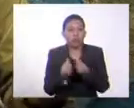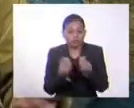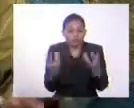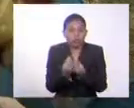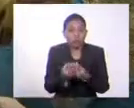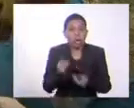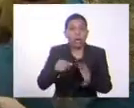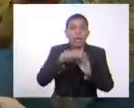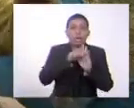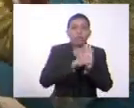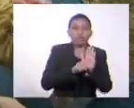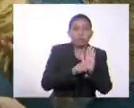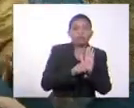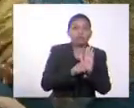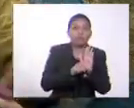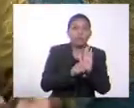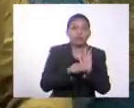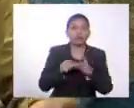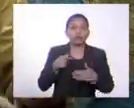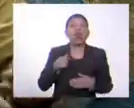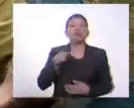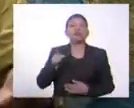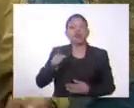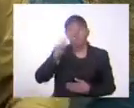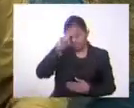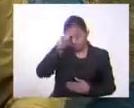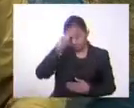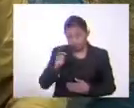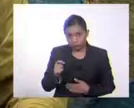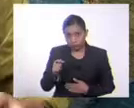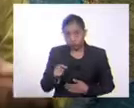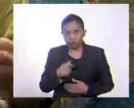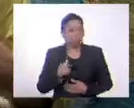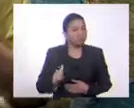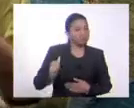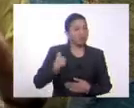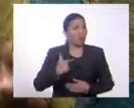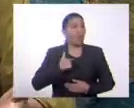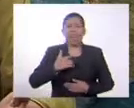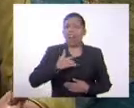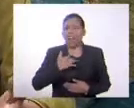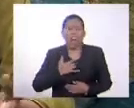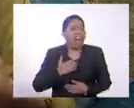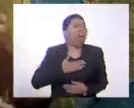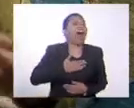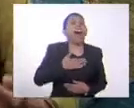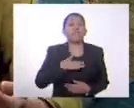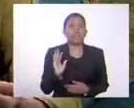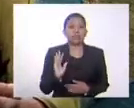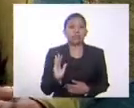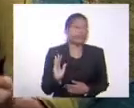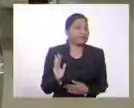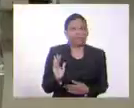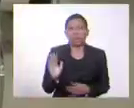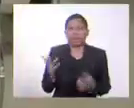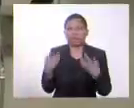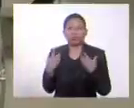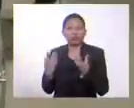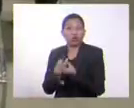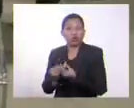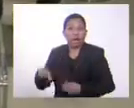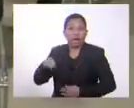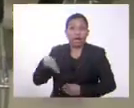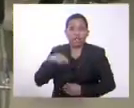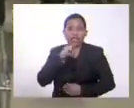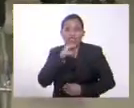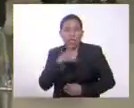ha distinguido como cosas negativas, yo voy a terminar en la cárcel. Entonces, tenemos un sistema de gobierno. A eso se refiere Aristóteles cuando habla